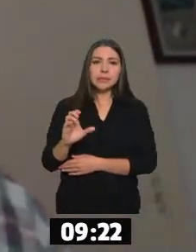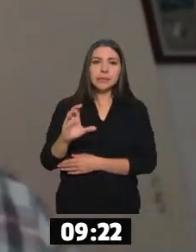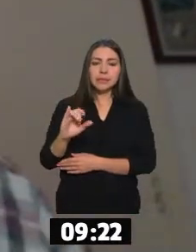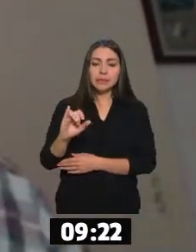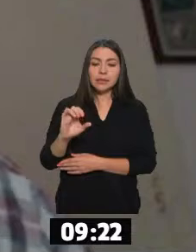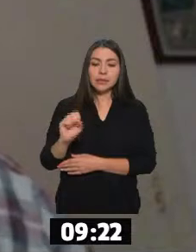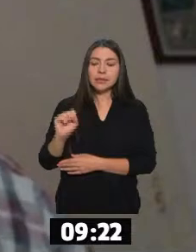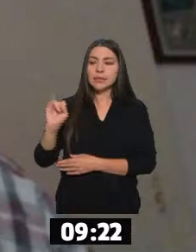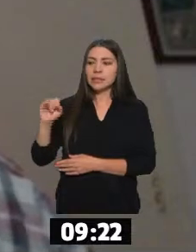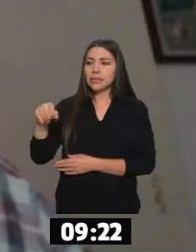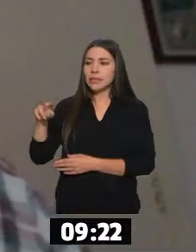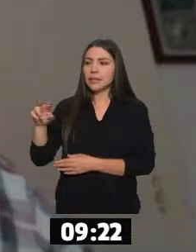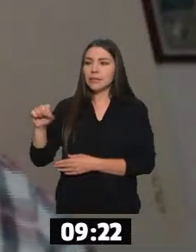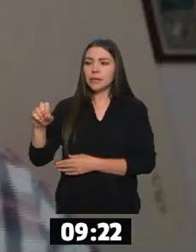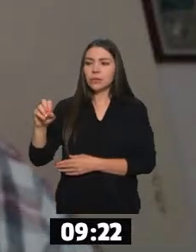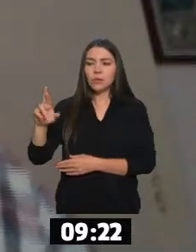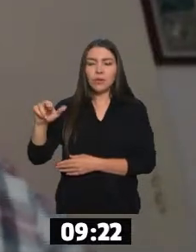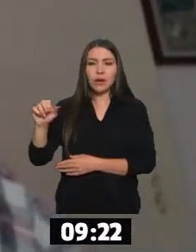un